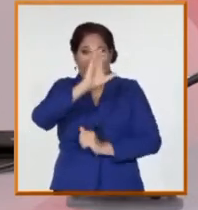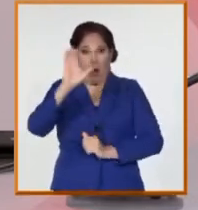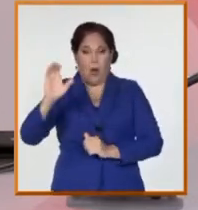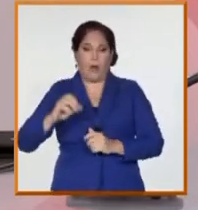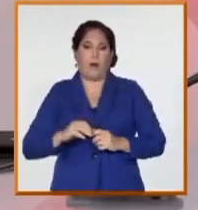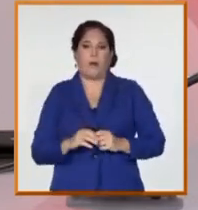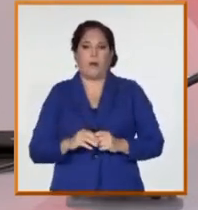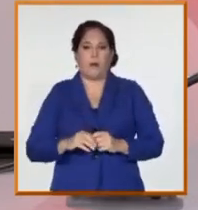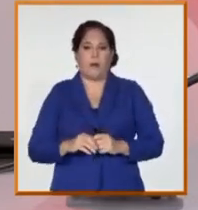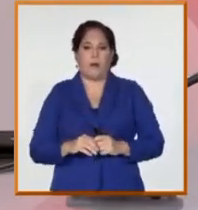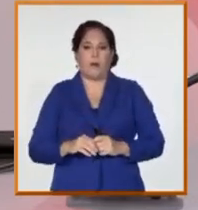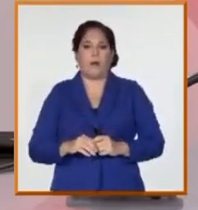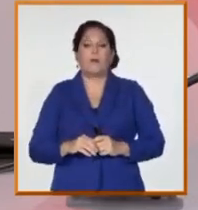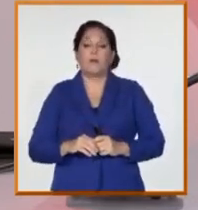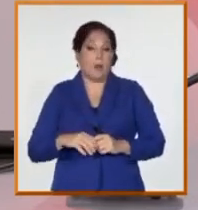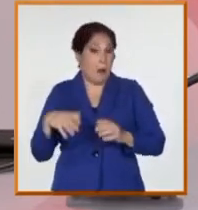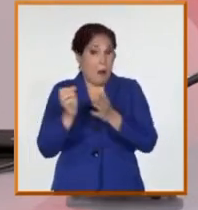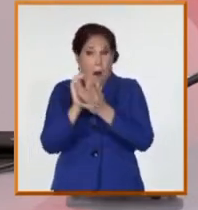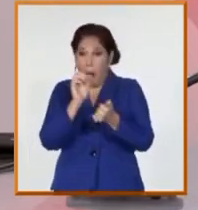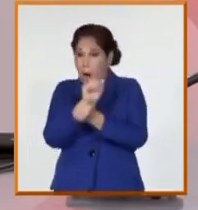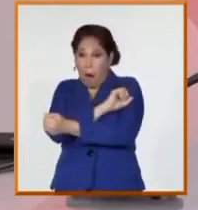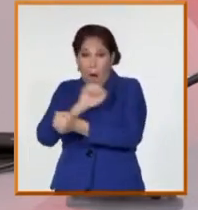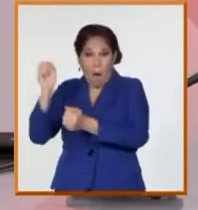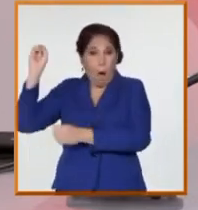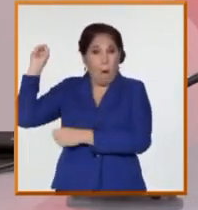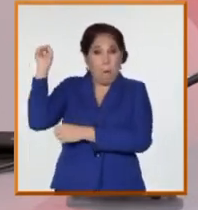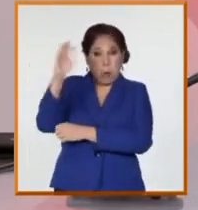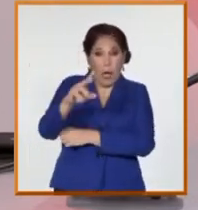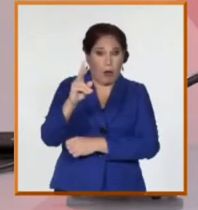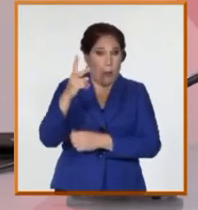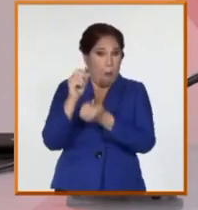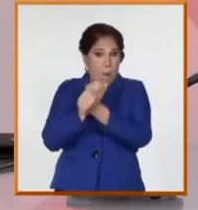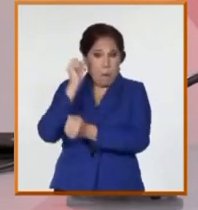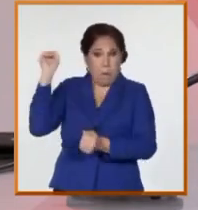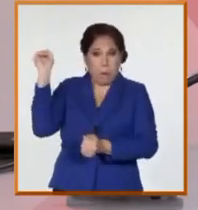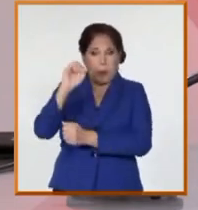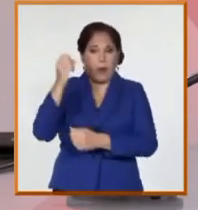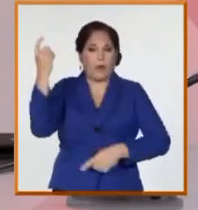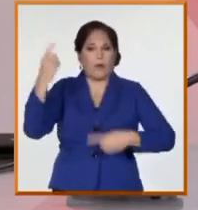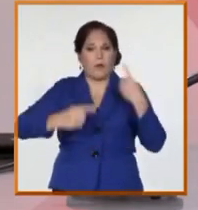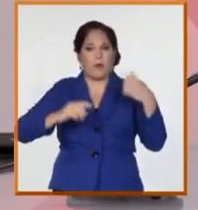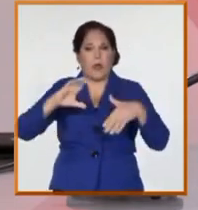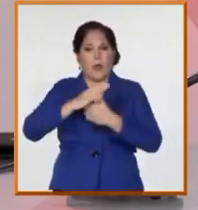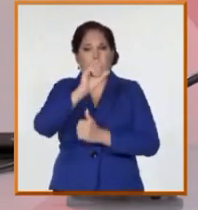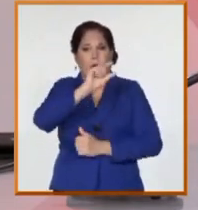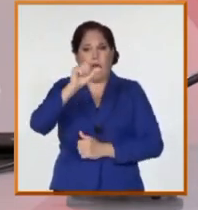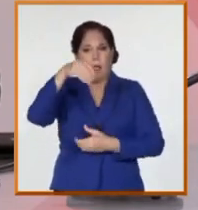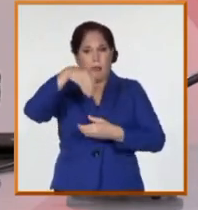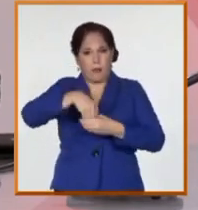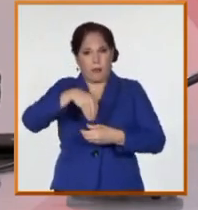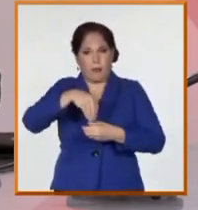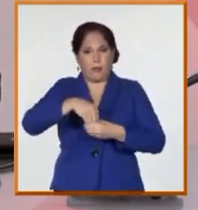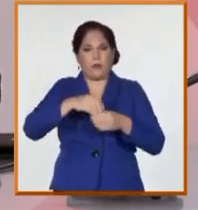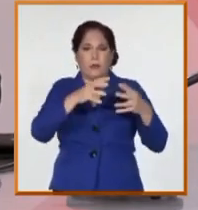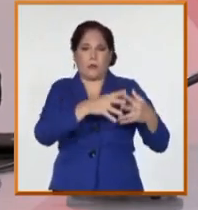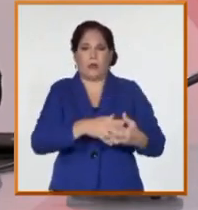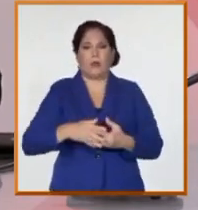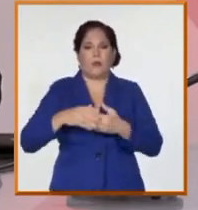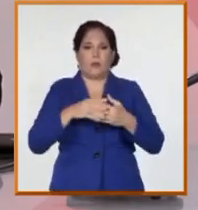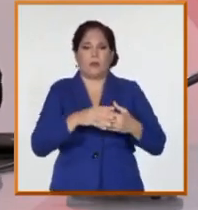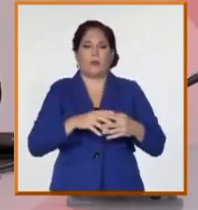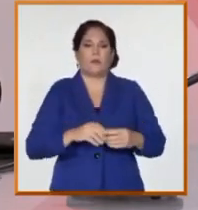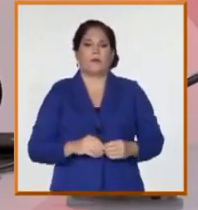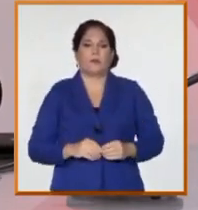pues hace el atentado terrorista contra la embajada cubana en Washington con estas imágenes de